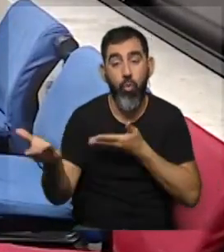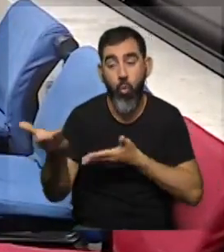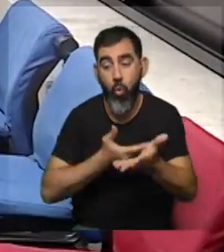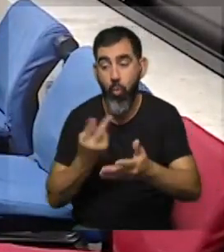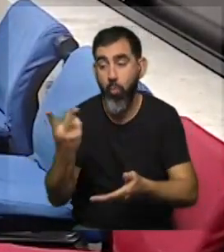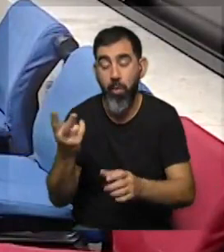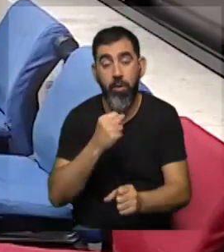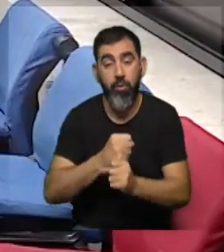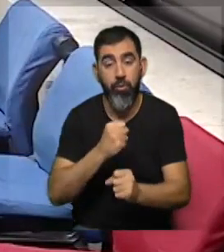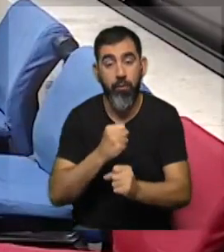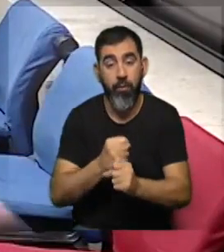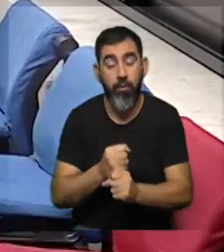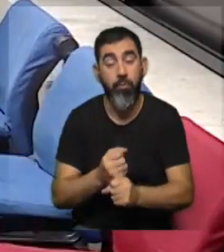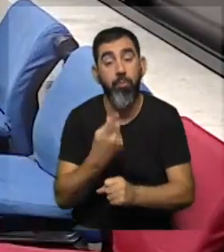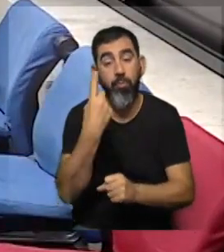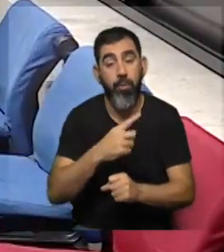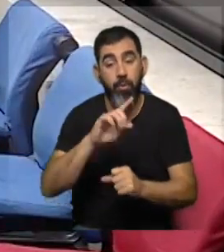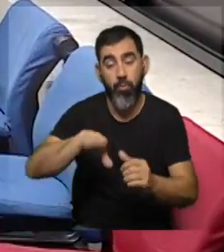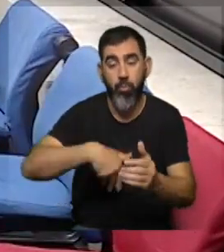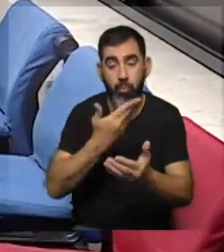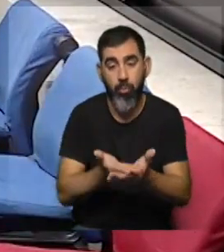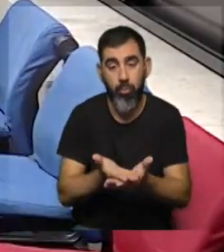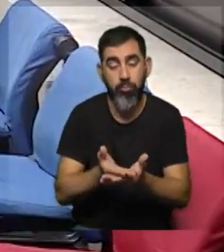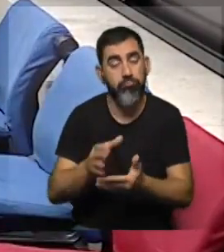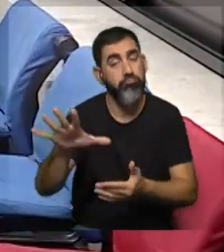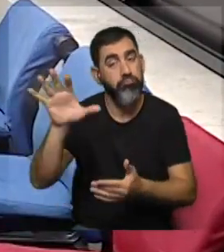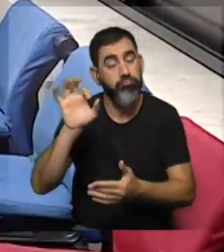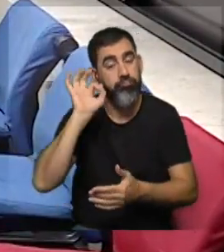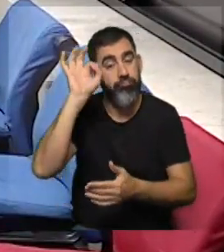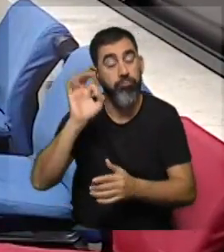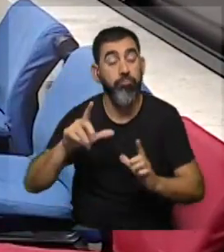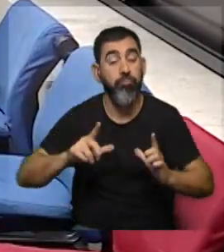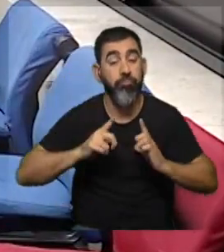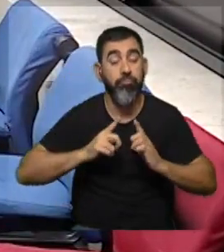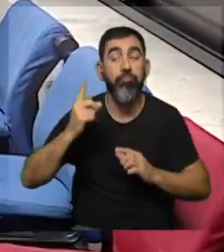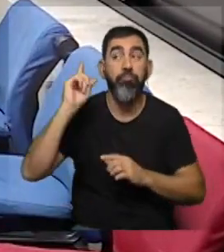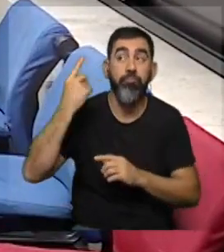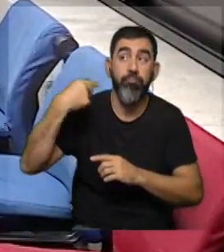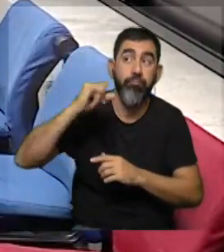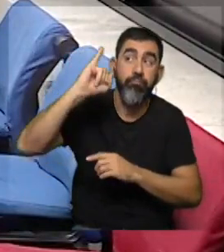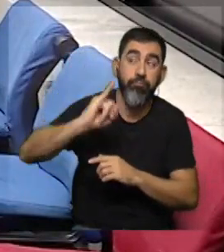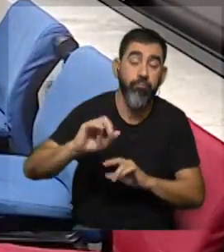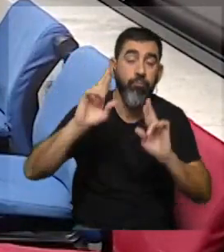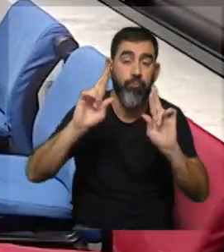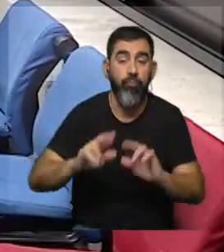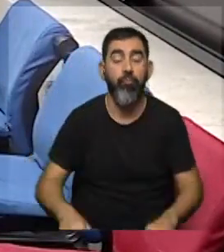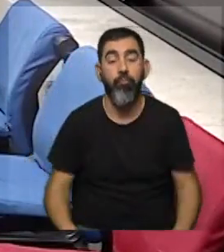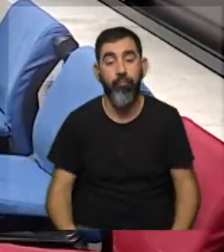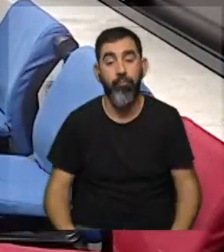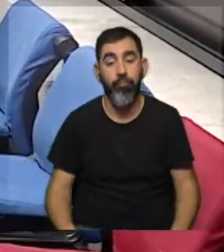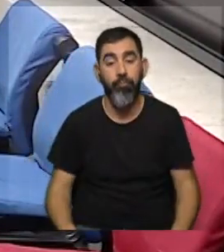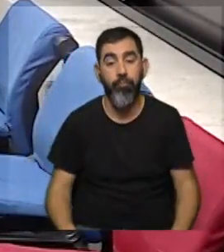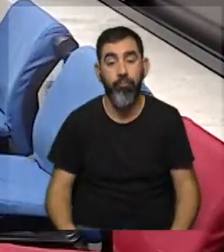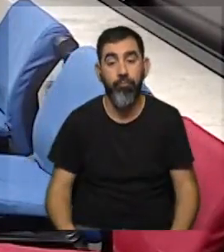las dos tareas que inau lleva adelante pero Bueno ya lo propusimos nos escucharon los senadores Así que esperemos que que podamos cumplir con la ley de creación